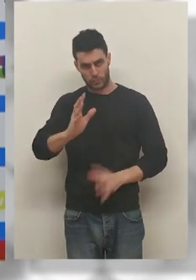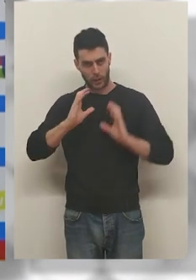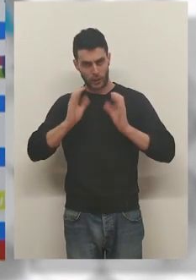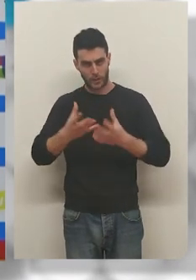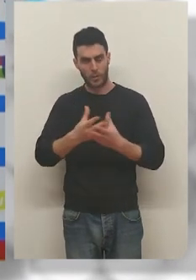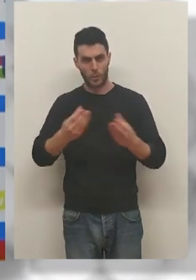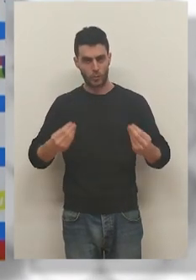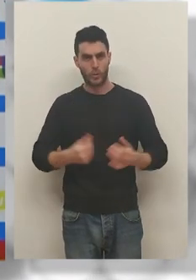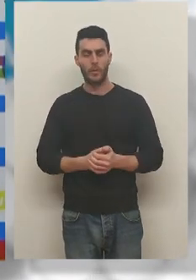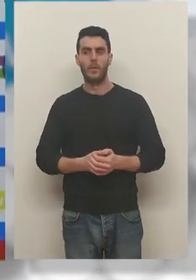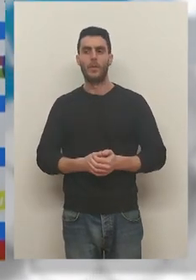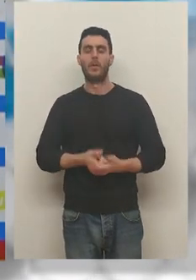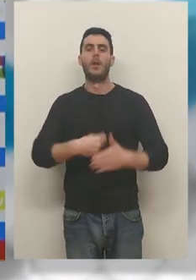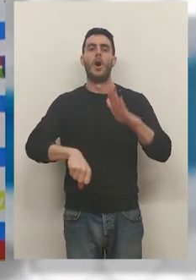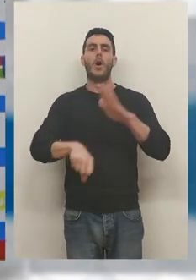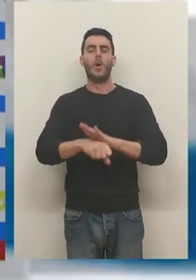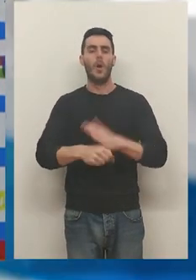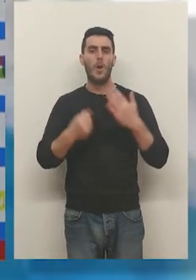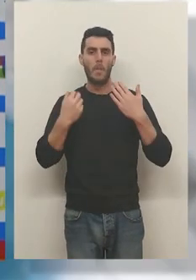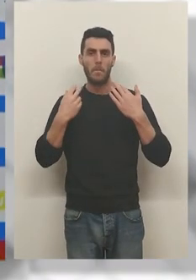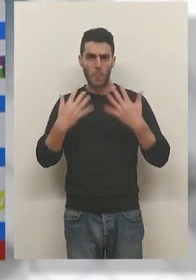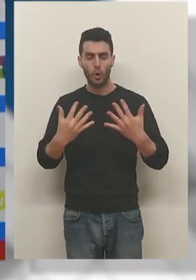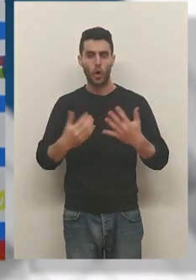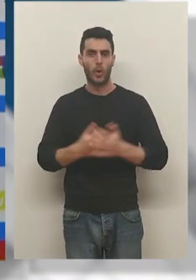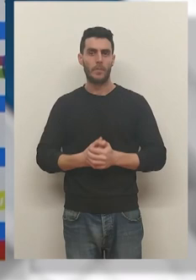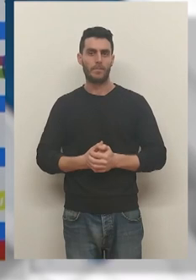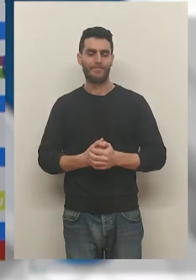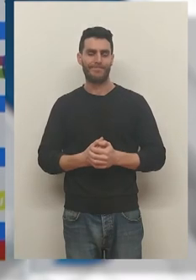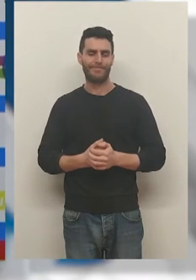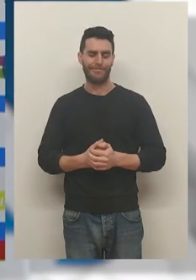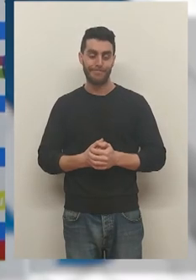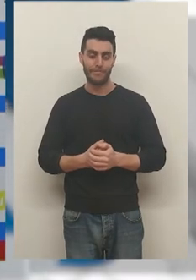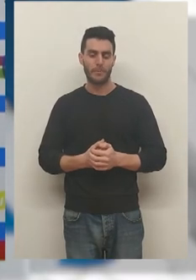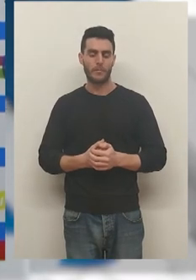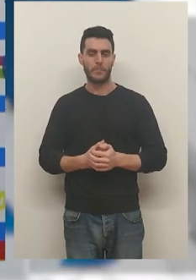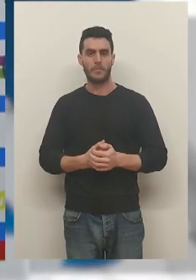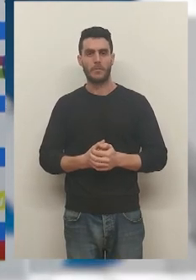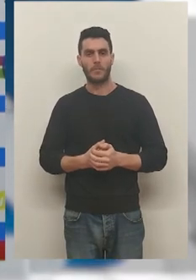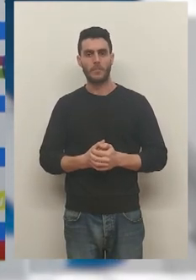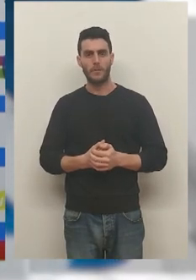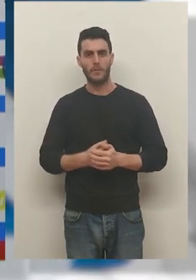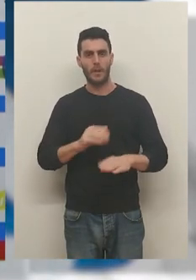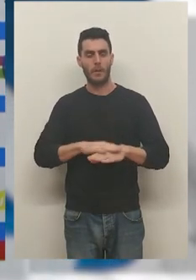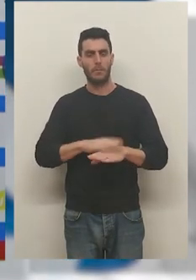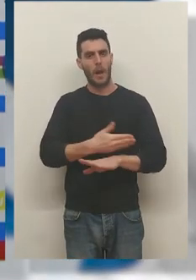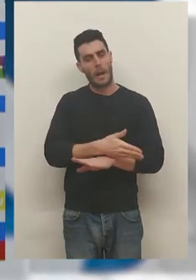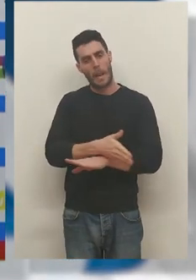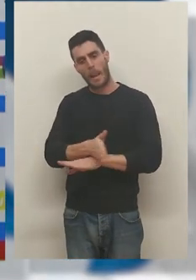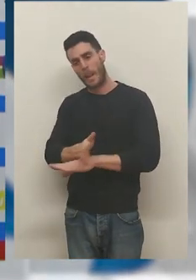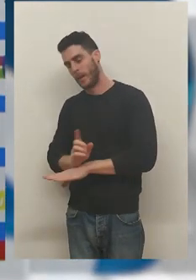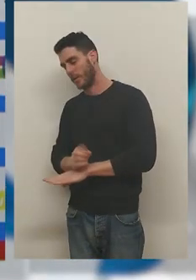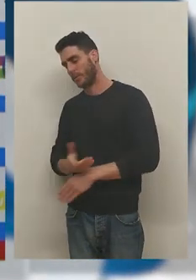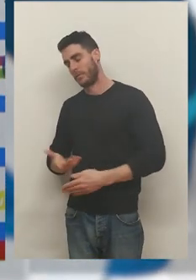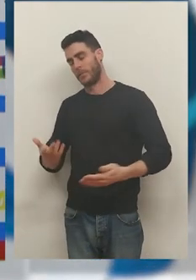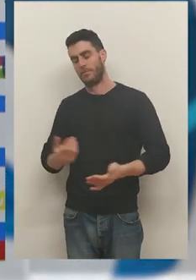de ser muy agresivos intentar meter al sabadén en su campo que pasase para que no para que no fuesen pasando los minutos sobre